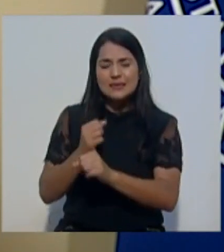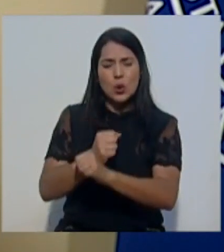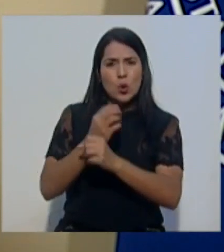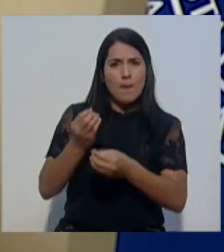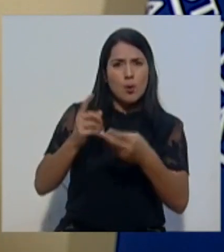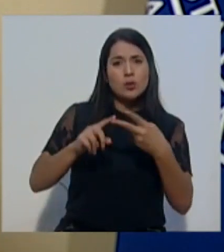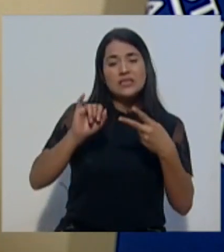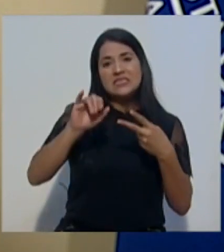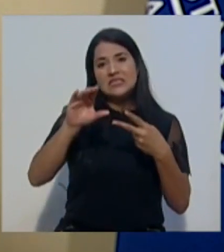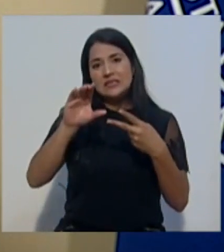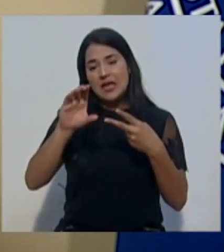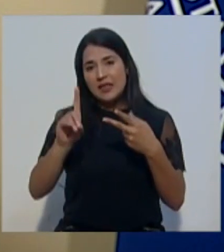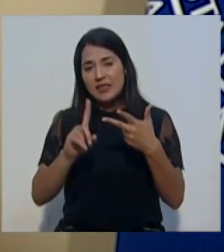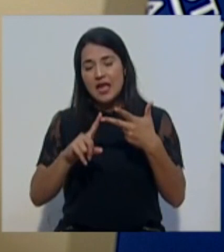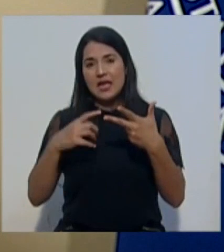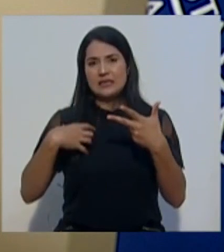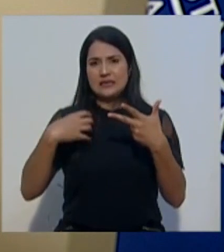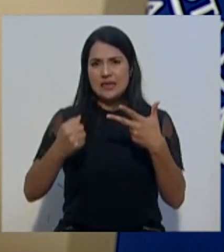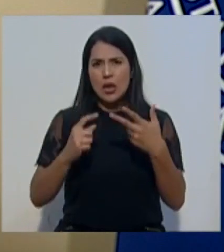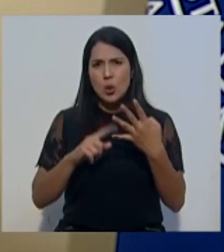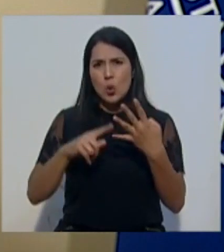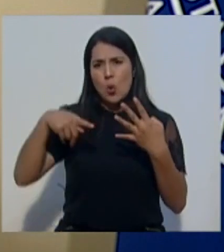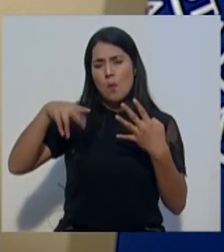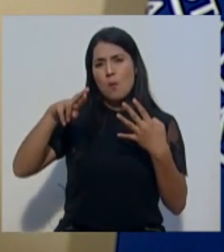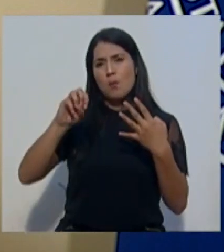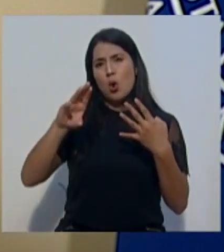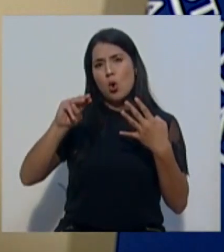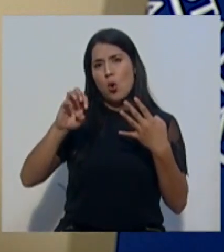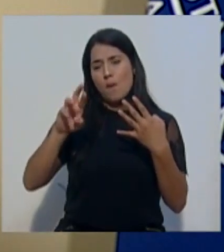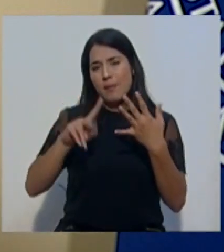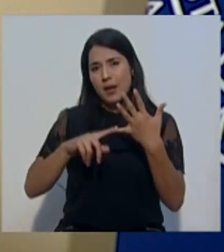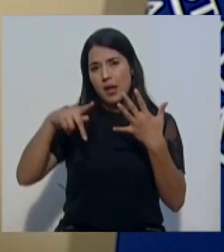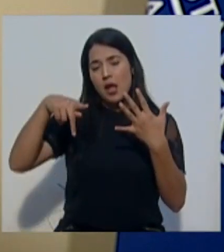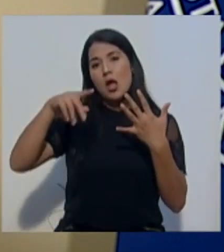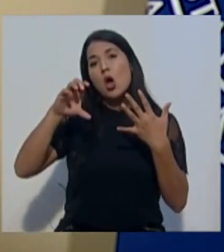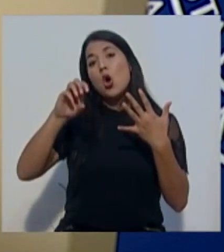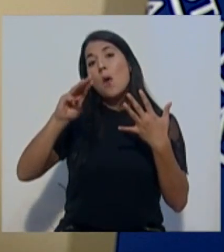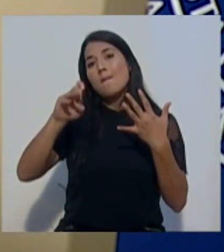Salud, Procomer, Comex, el MAG,